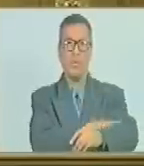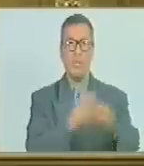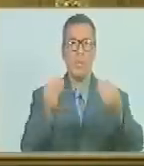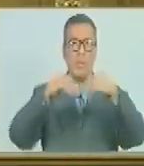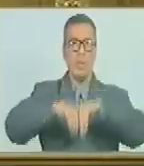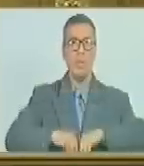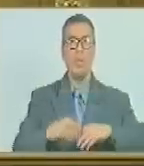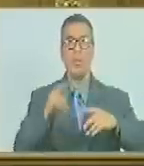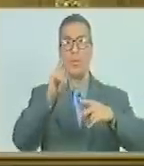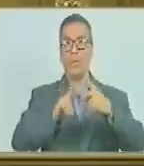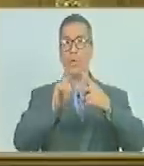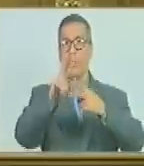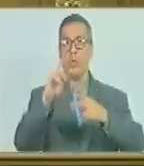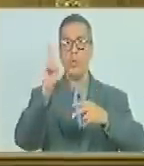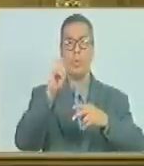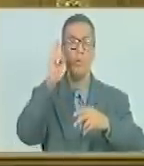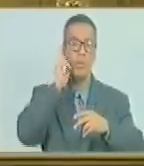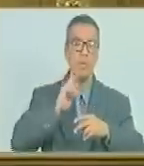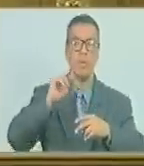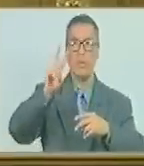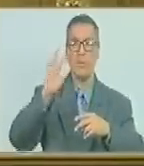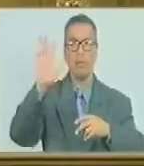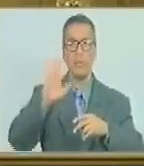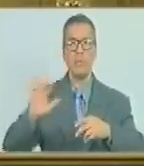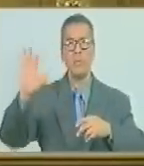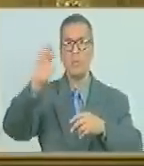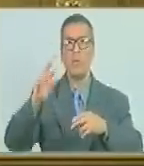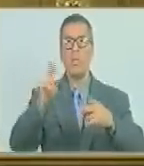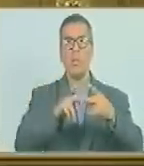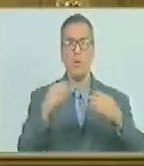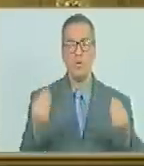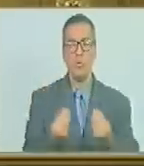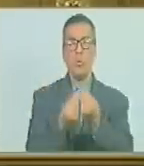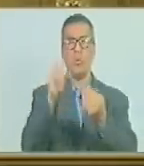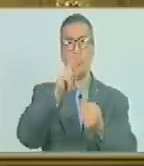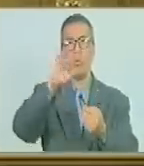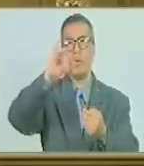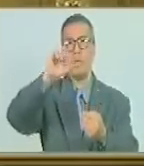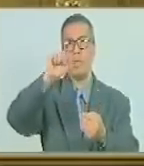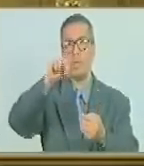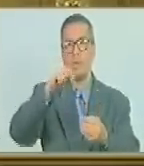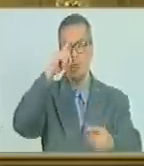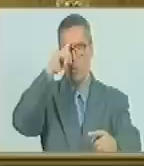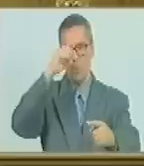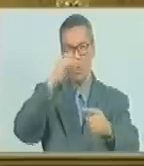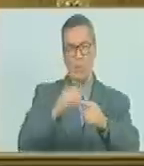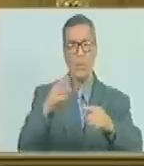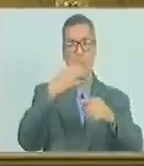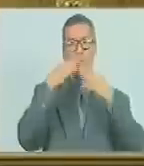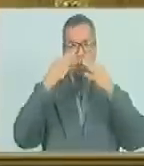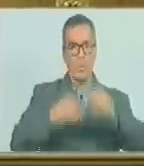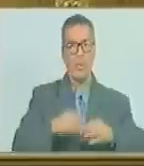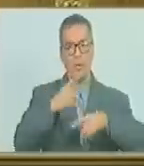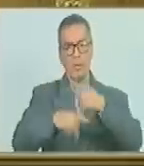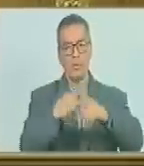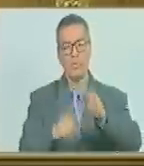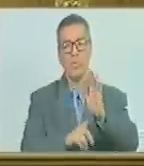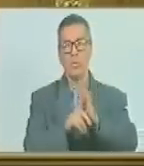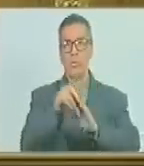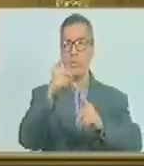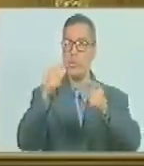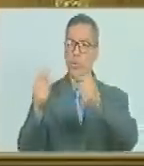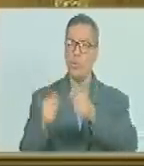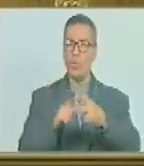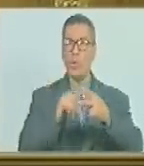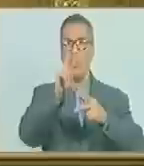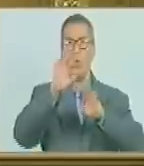acuerdos y convenios entre la República Bolivariana de Venezuela y la República Islámica de Irán con el objetivo de garantizar el desarrollo económico y social